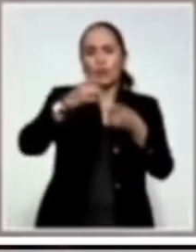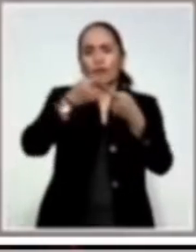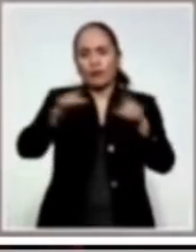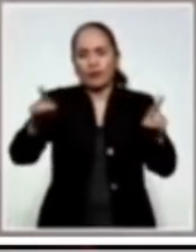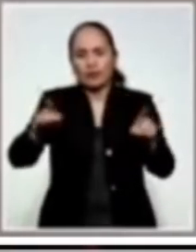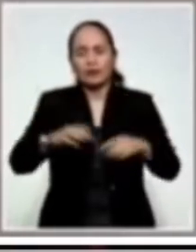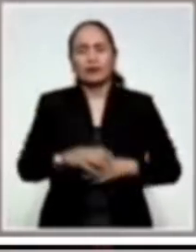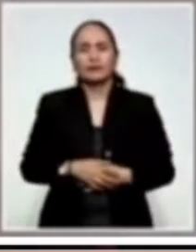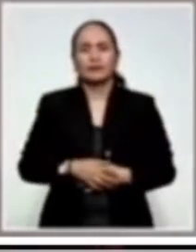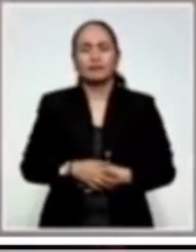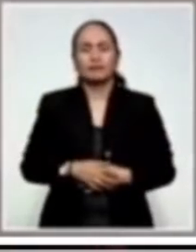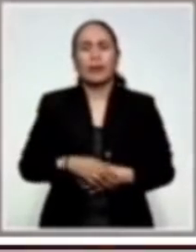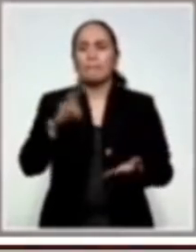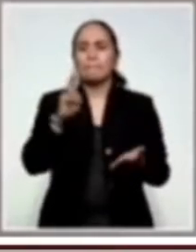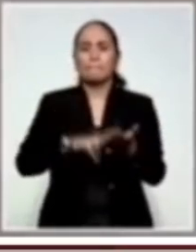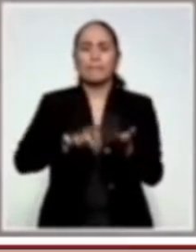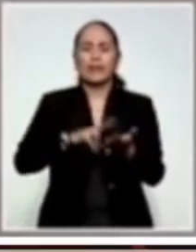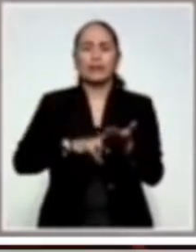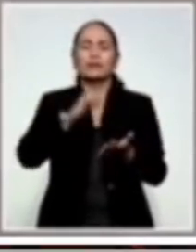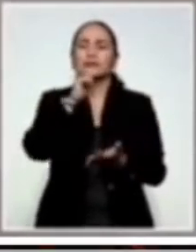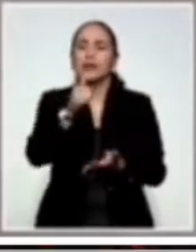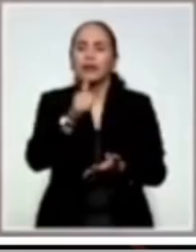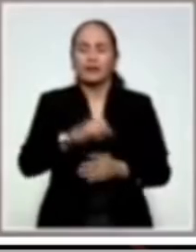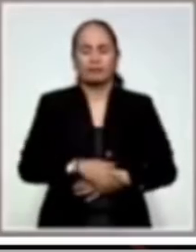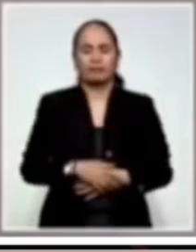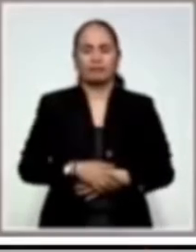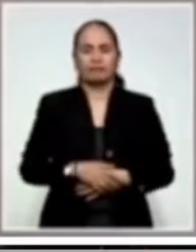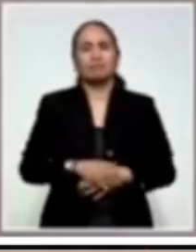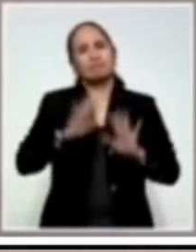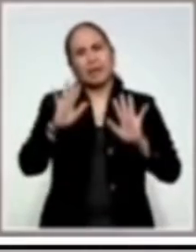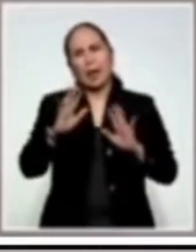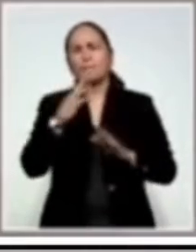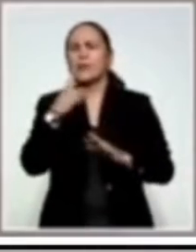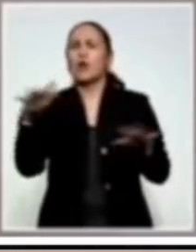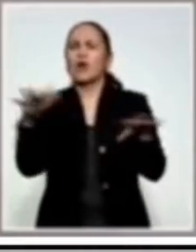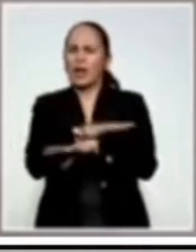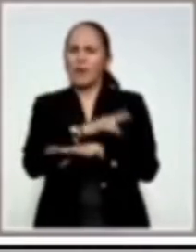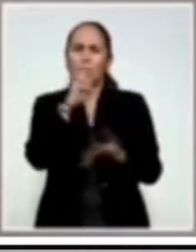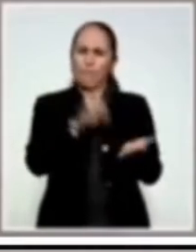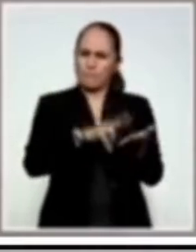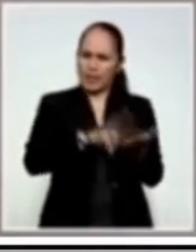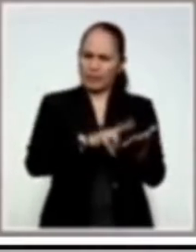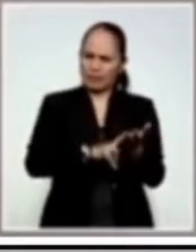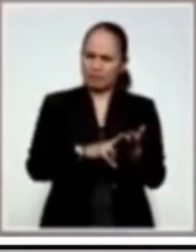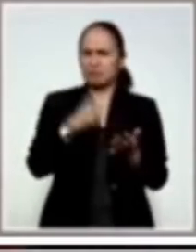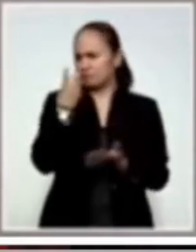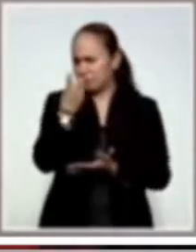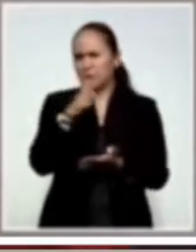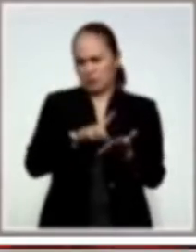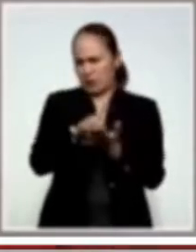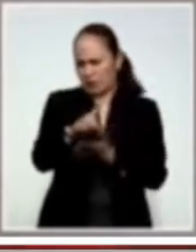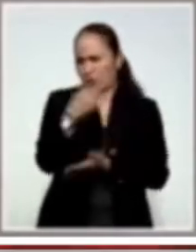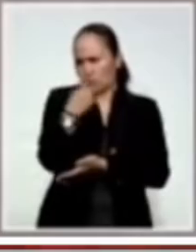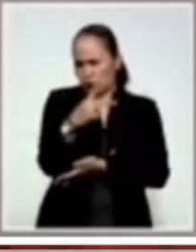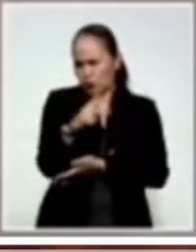llevar a la invalidez, decidió decantarse por la validez. Tiene todo el derecho de hacerlo.